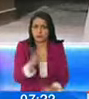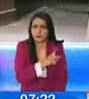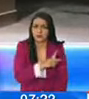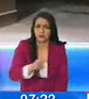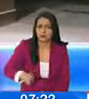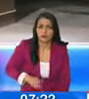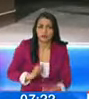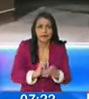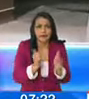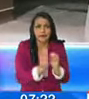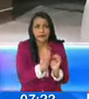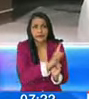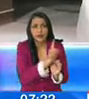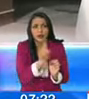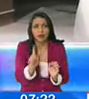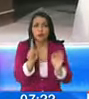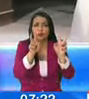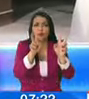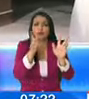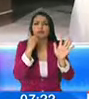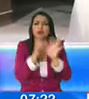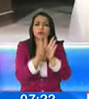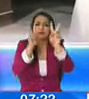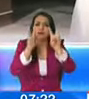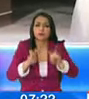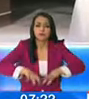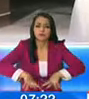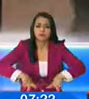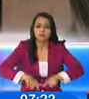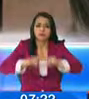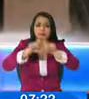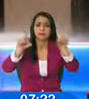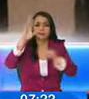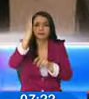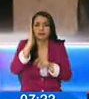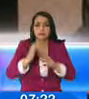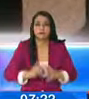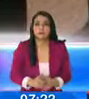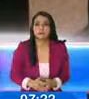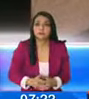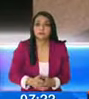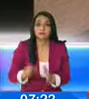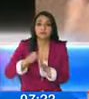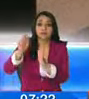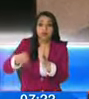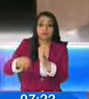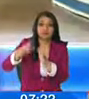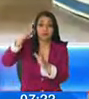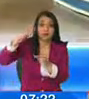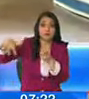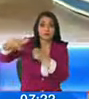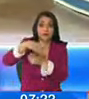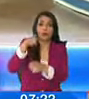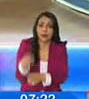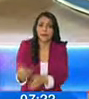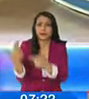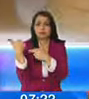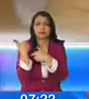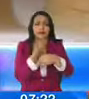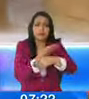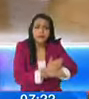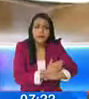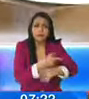de los vinculados en el caso de corrupción de Odebrecht. Asegura que el procurador es responsable de la defensa del Estado ante